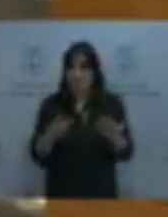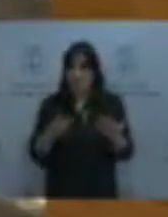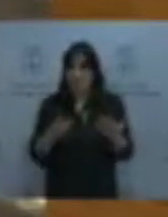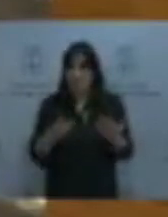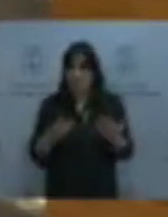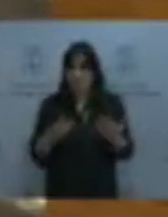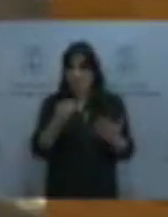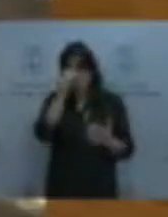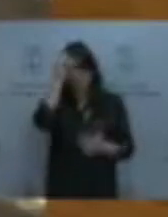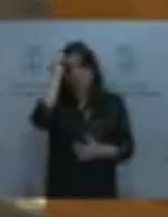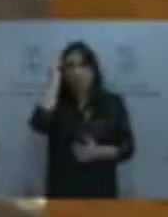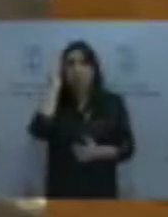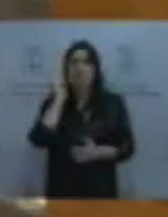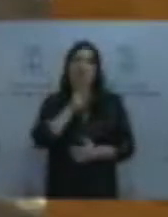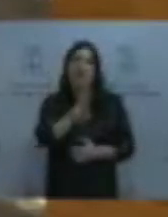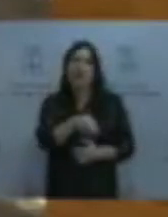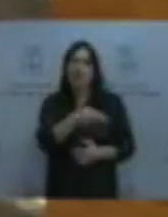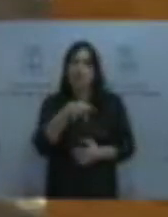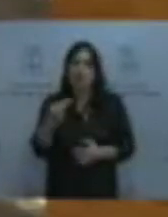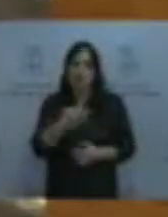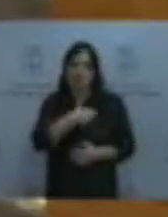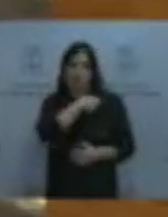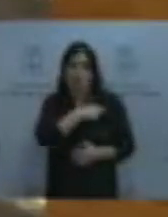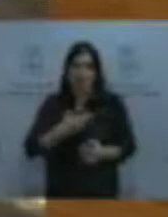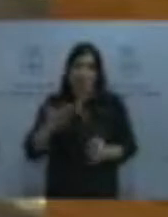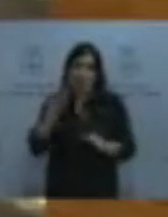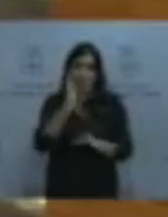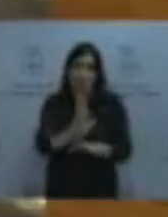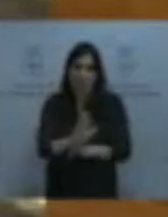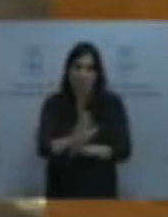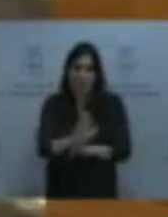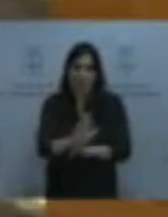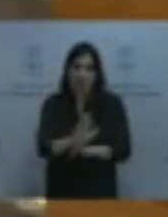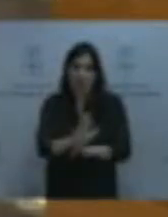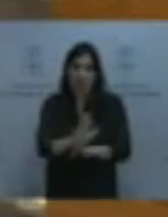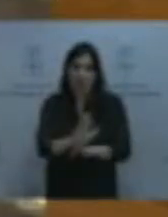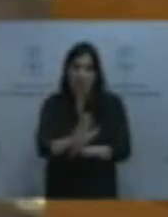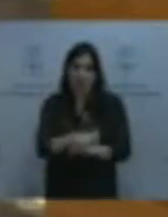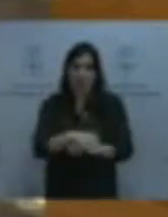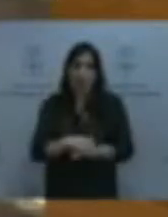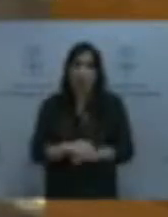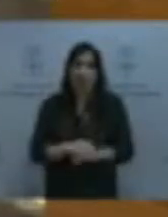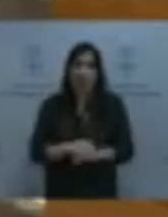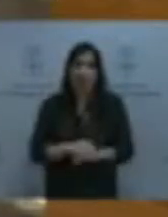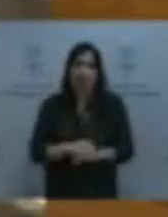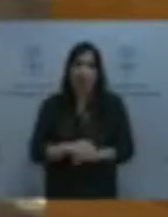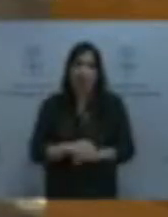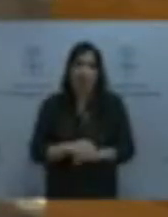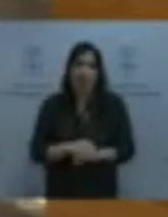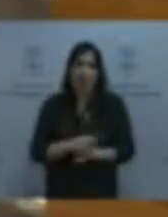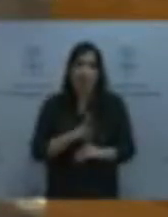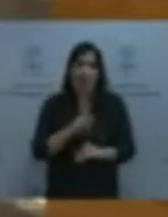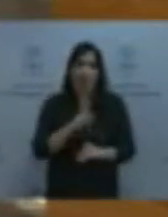de la Comisión Nacional de los Mercados y la Competencia, donde, en términos generales, la